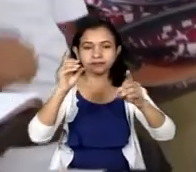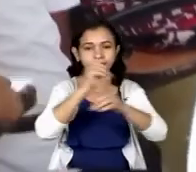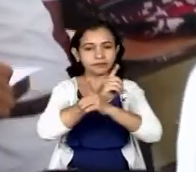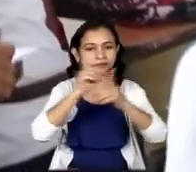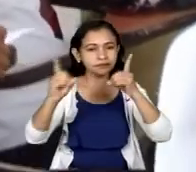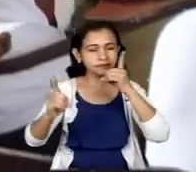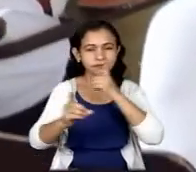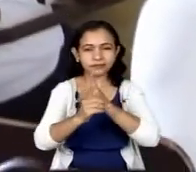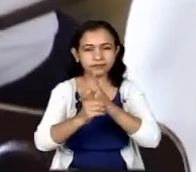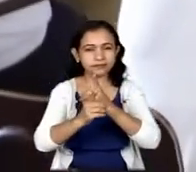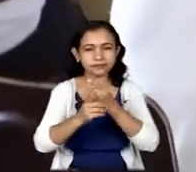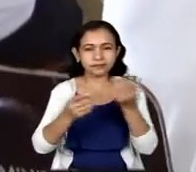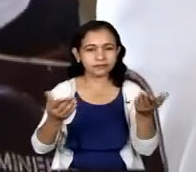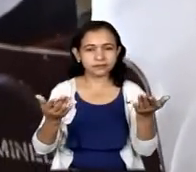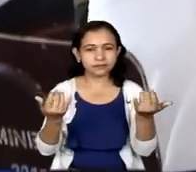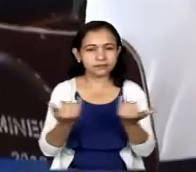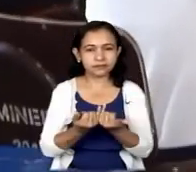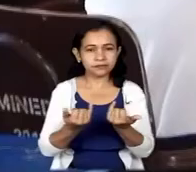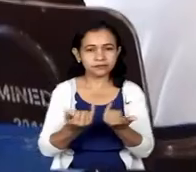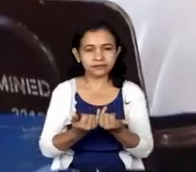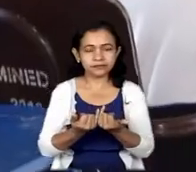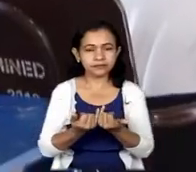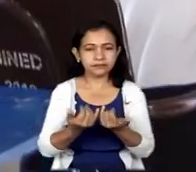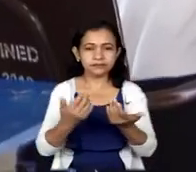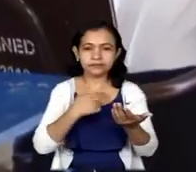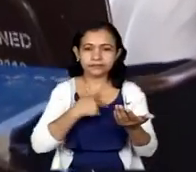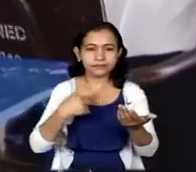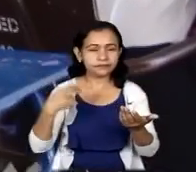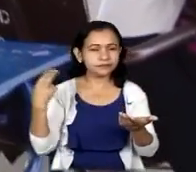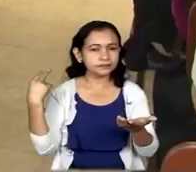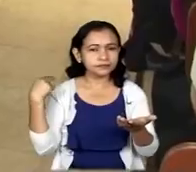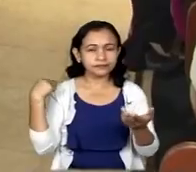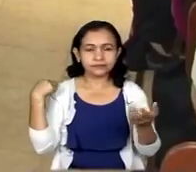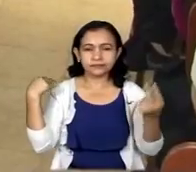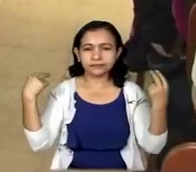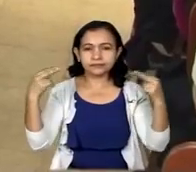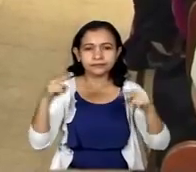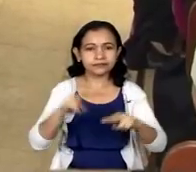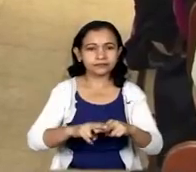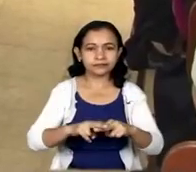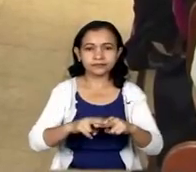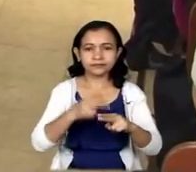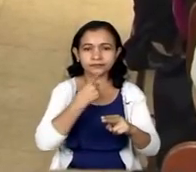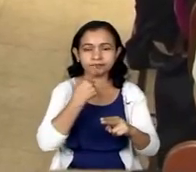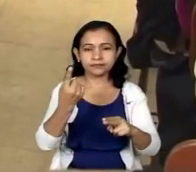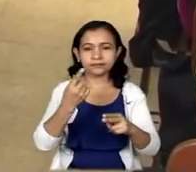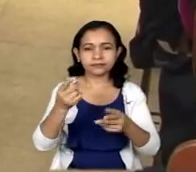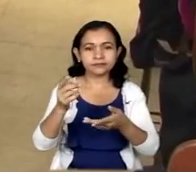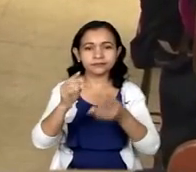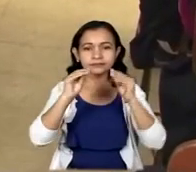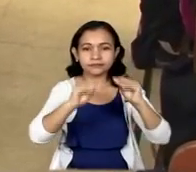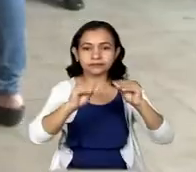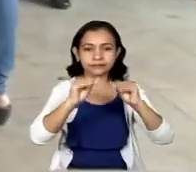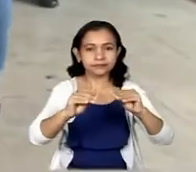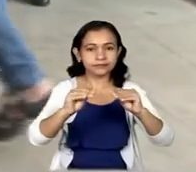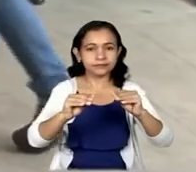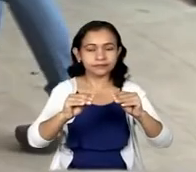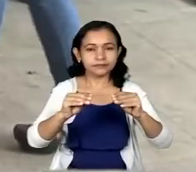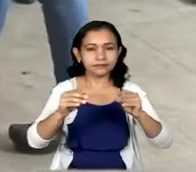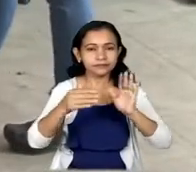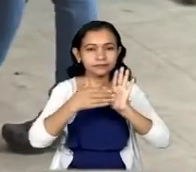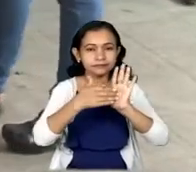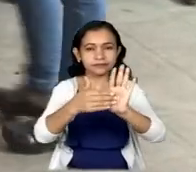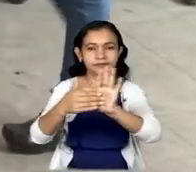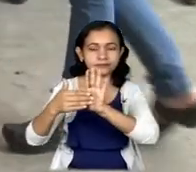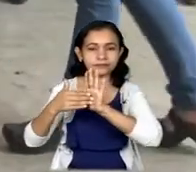por la mejora de las condiciones laborales y los ingresos de las y los maestros, pues ellas y ellos son quienes transmiten el conocimiento y un modelo donde